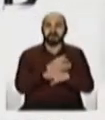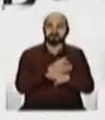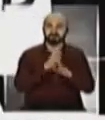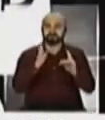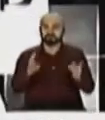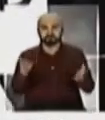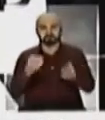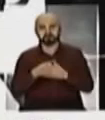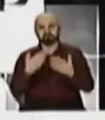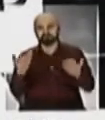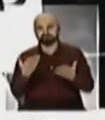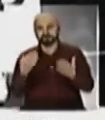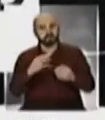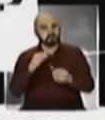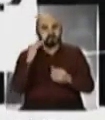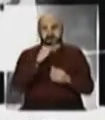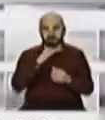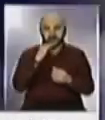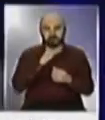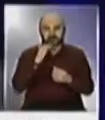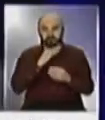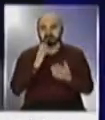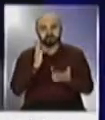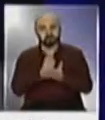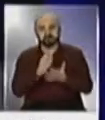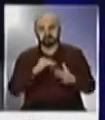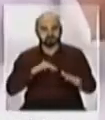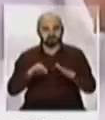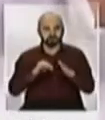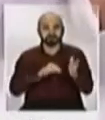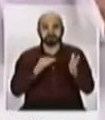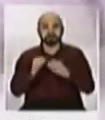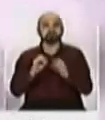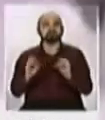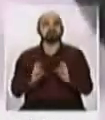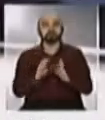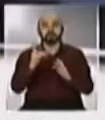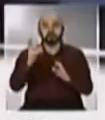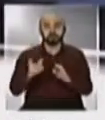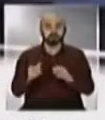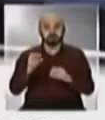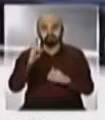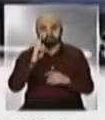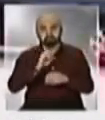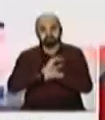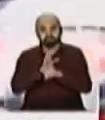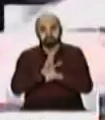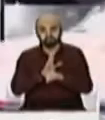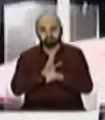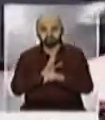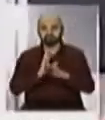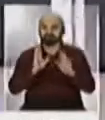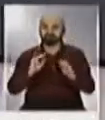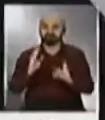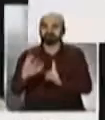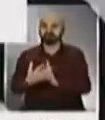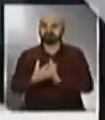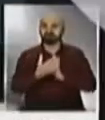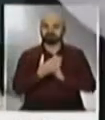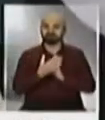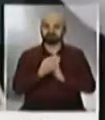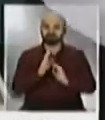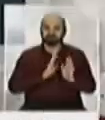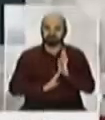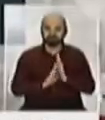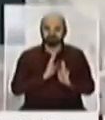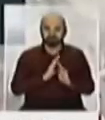Ciudad de la Luz serán test rápidos y de igual manera el día del partido. Si alguien resulta contagiado en la burbuja, se debe aislar. Y si fuera masivo